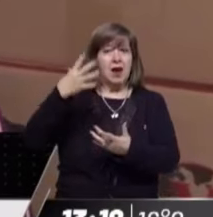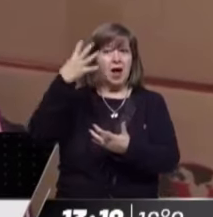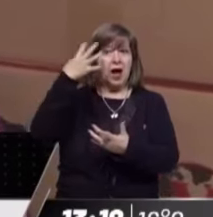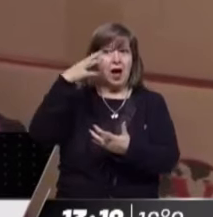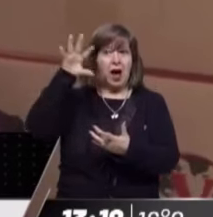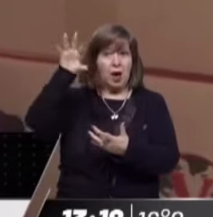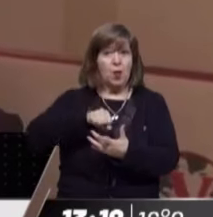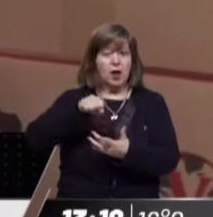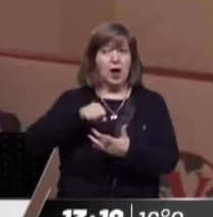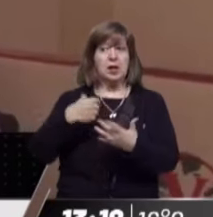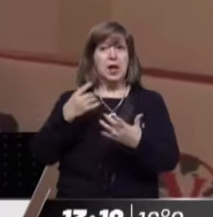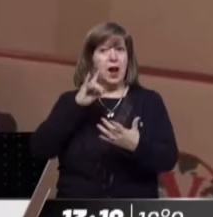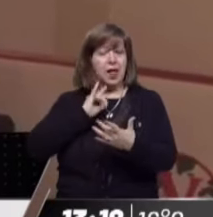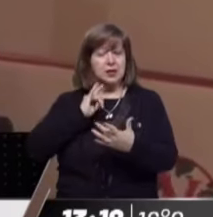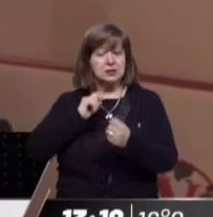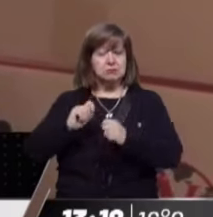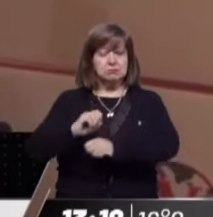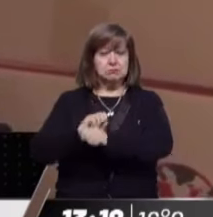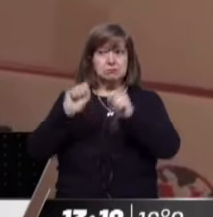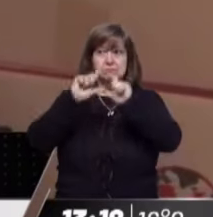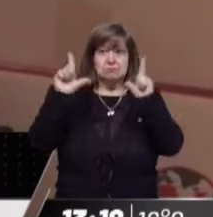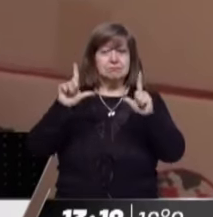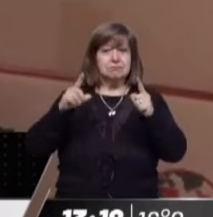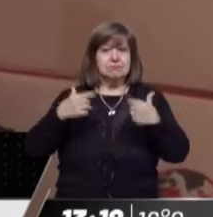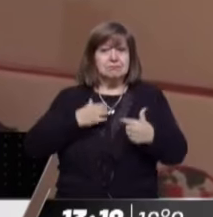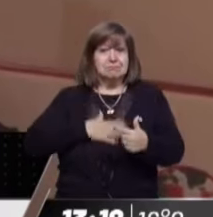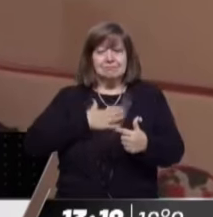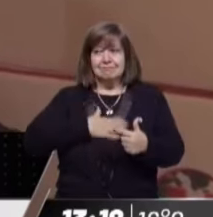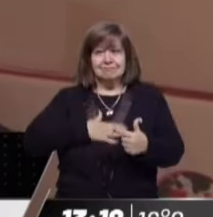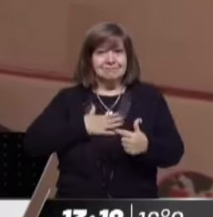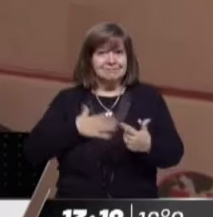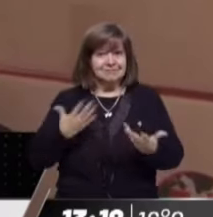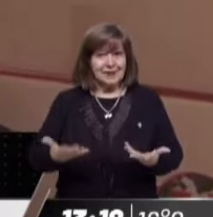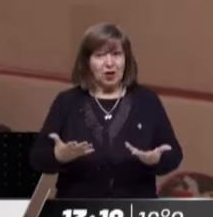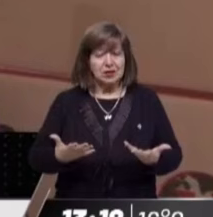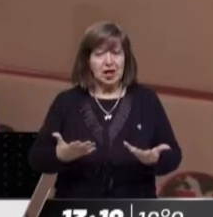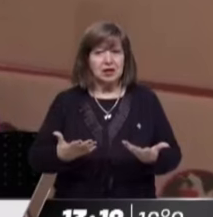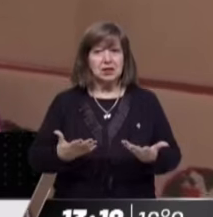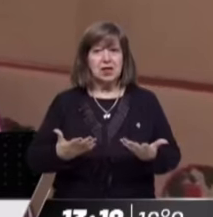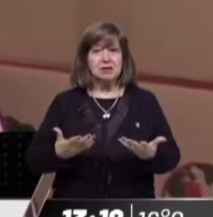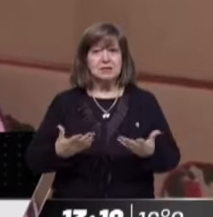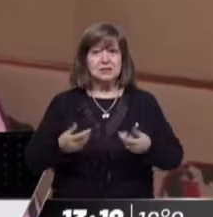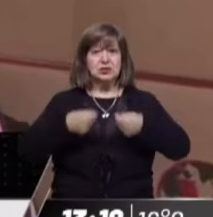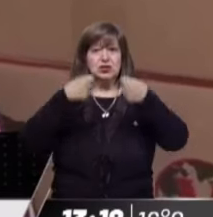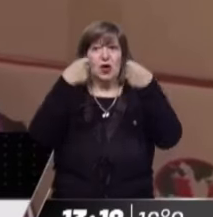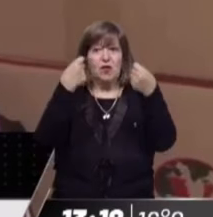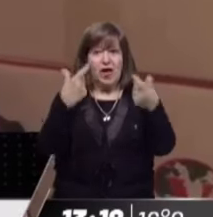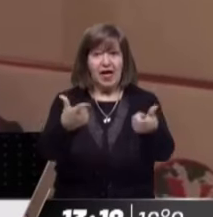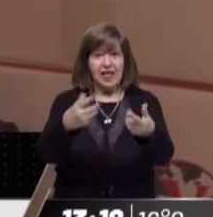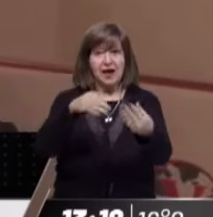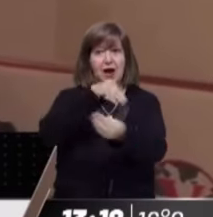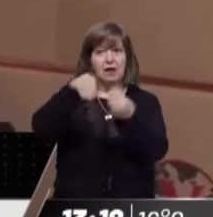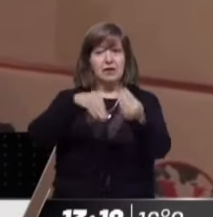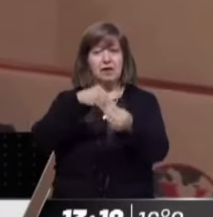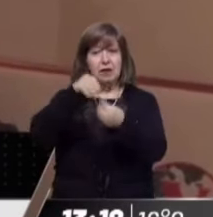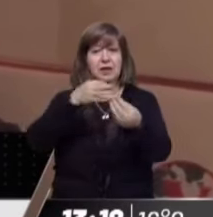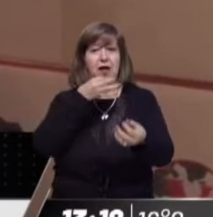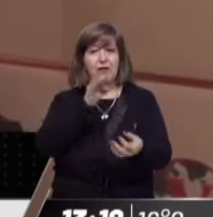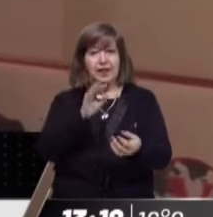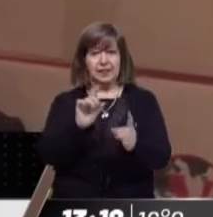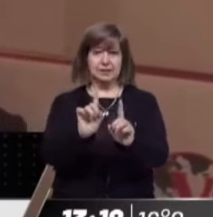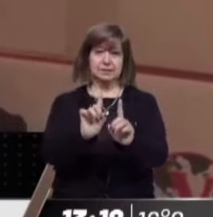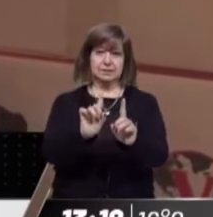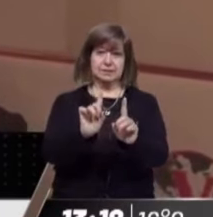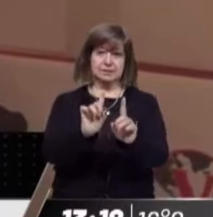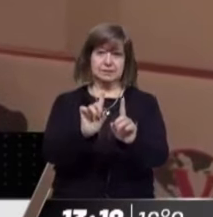leche eh es muy muy satisfactorio muy muy alegante para el alma